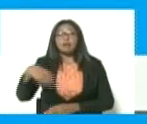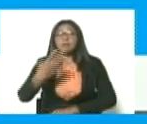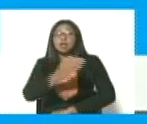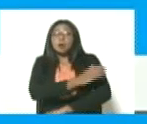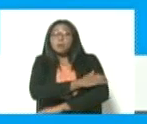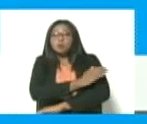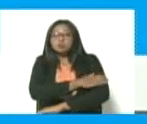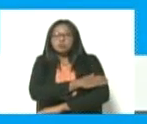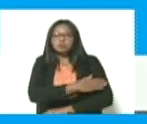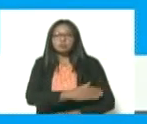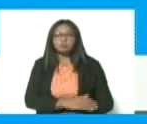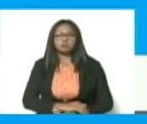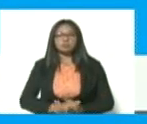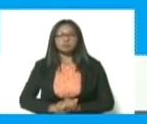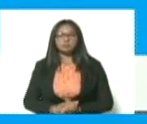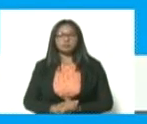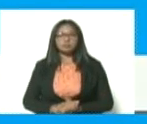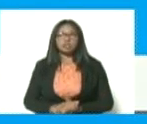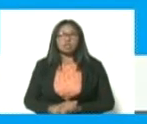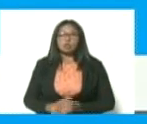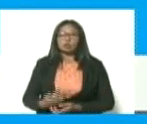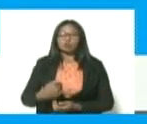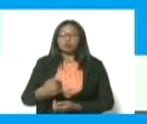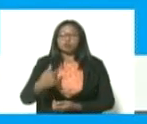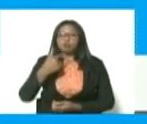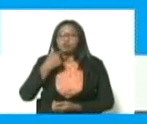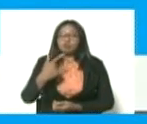también, yo diría que el